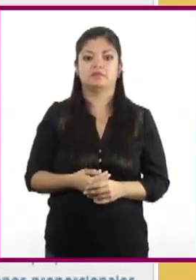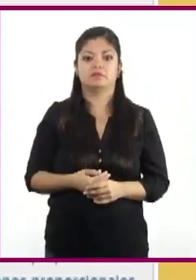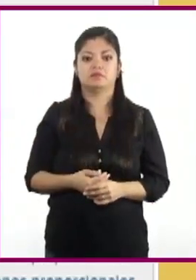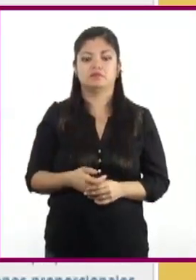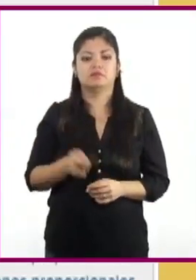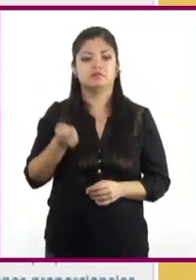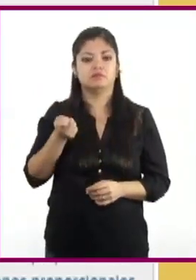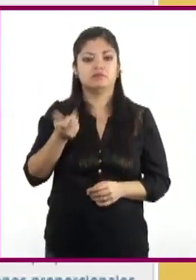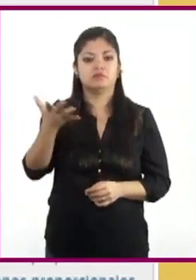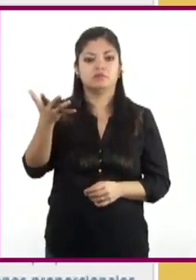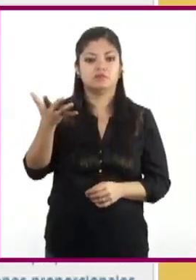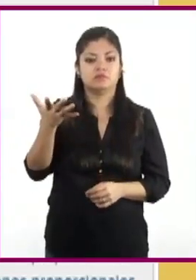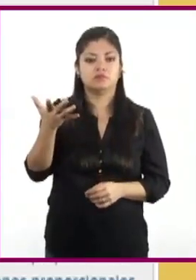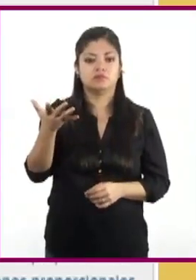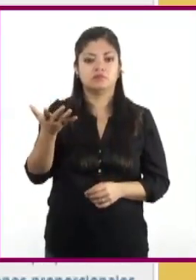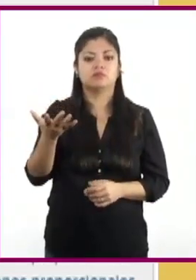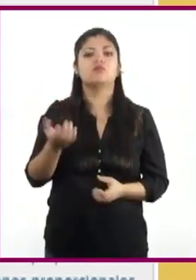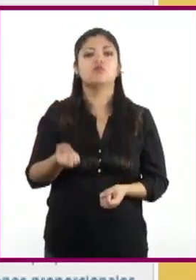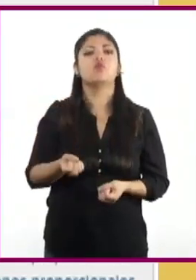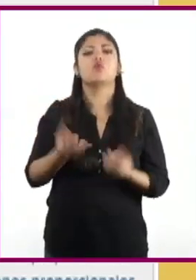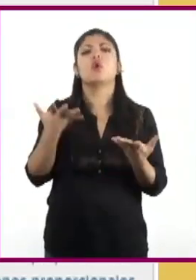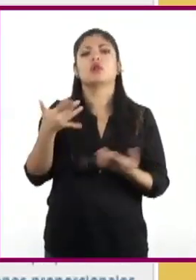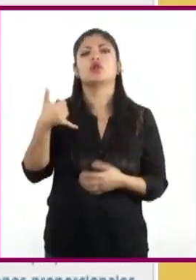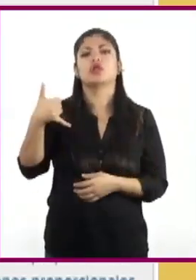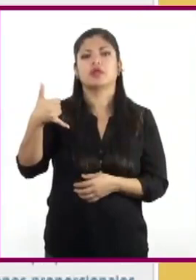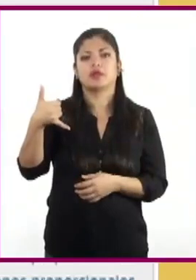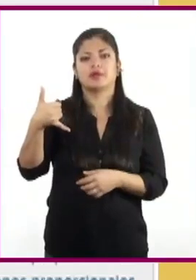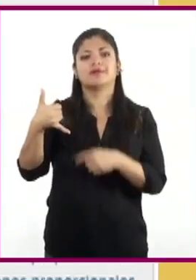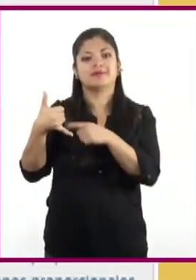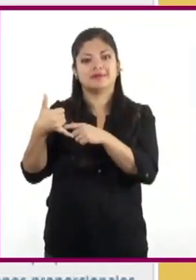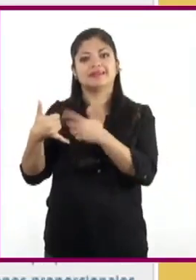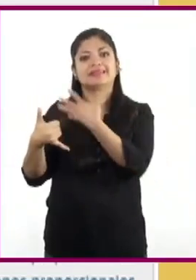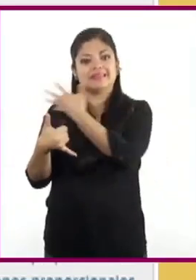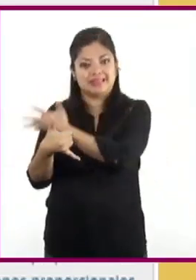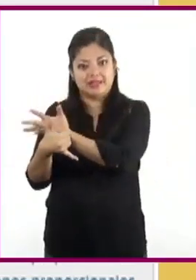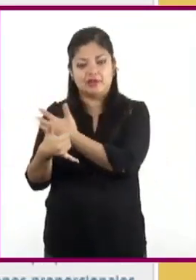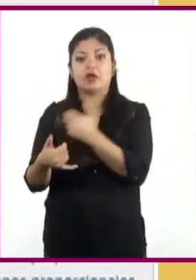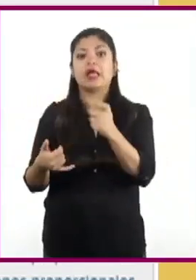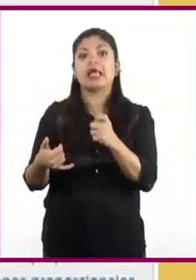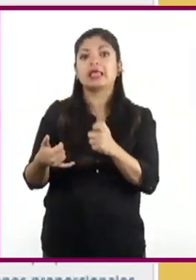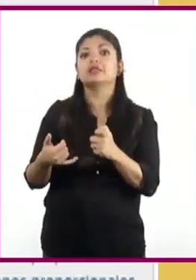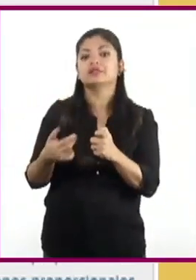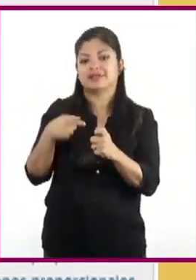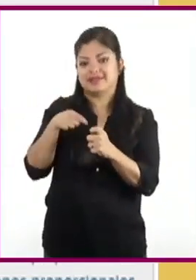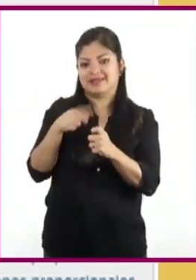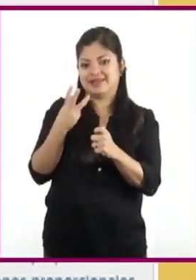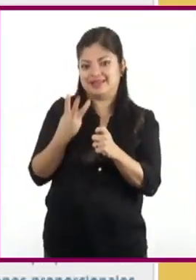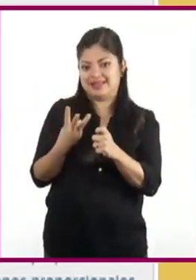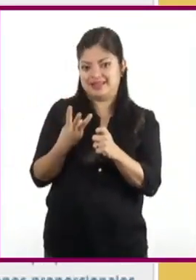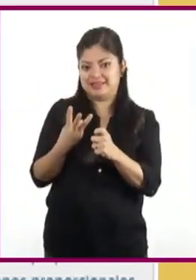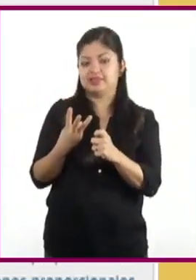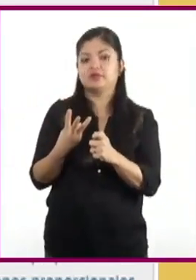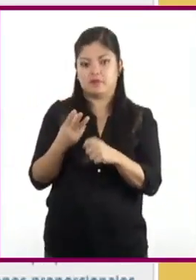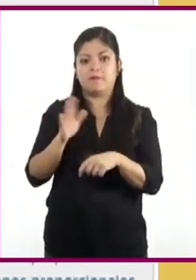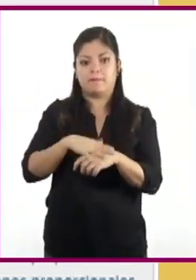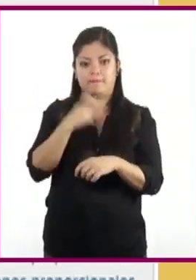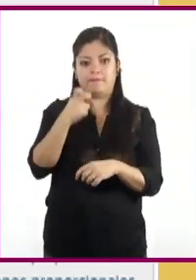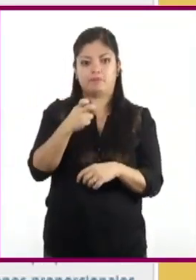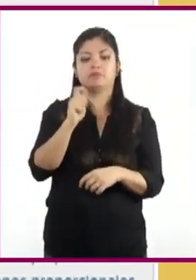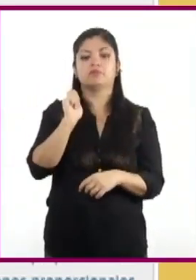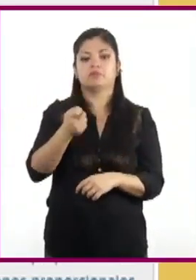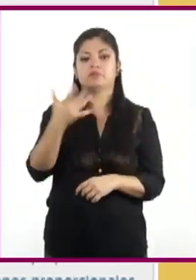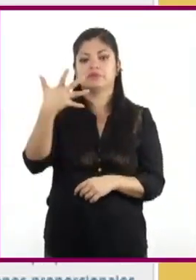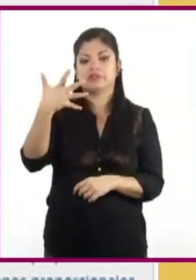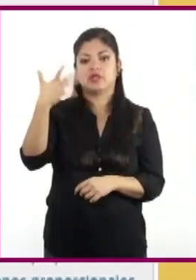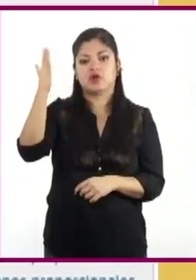sería de, pues, ¿cuánto es el cambio en y? Es de 5. Y el cambio en x es de 3. Por lo tanto, la pendiente sería de 5